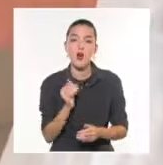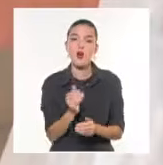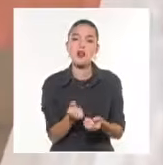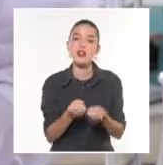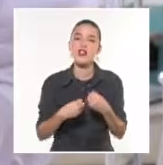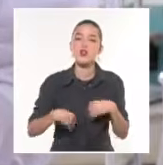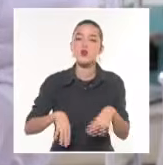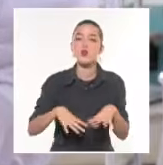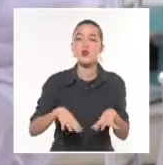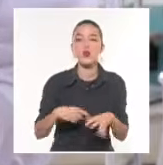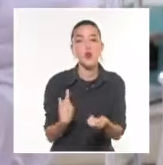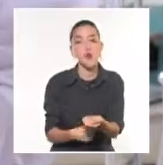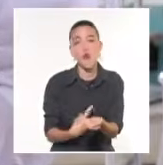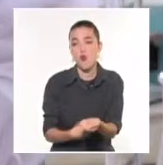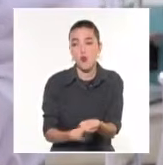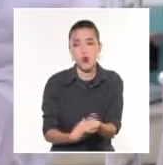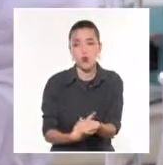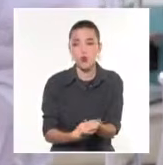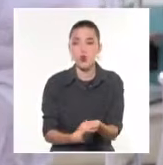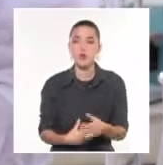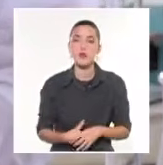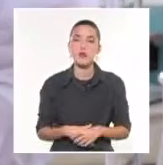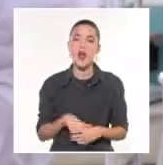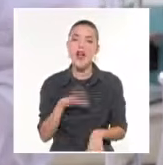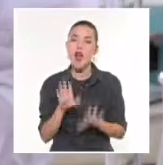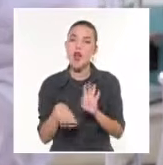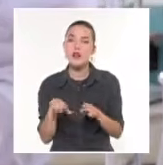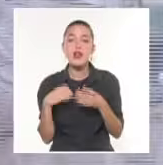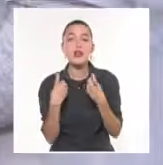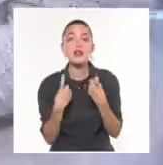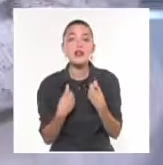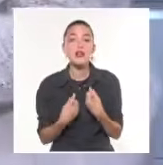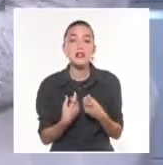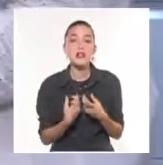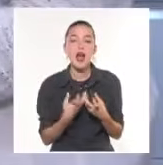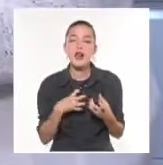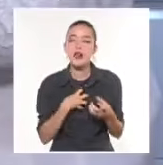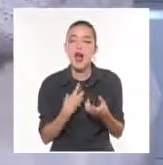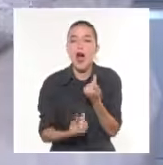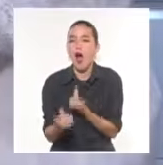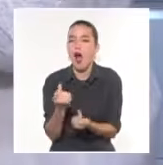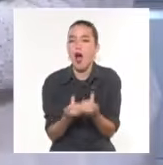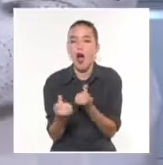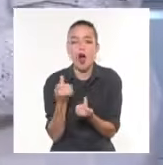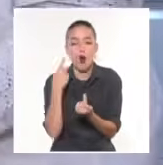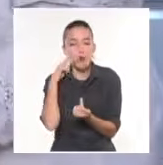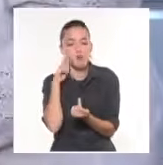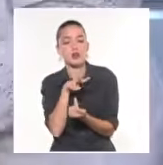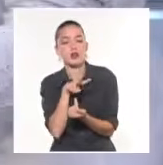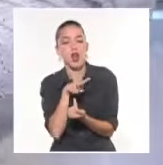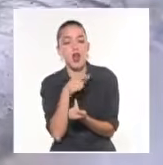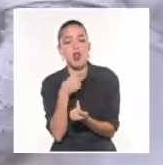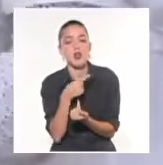muy comunes y entonces a veces es necesario tener una herramienta que visualmente le diga al